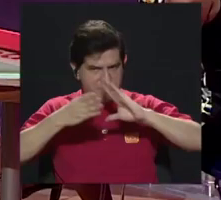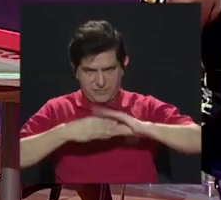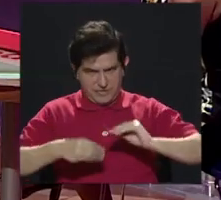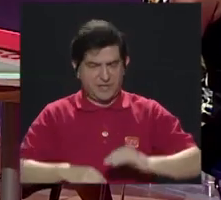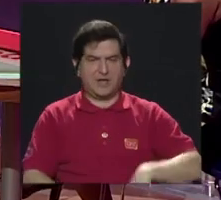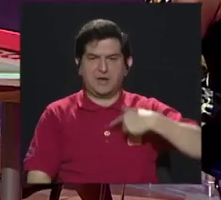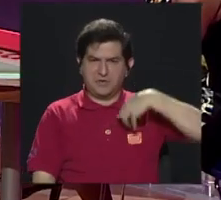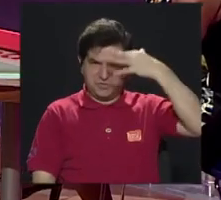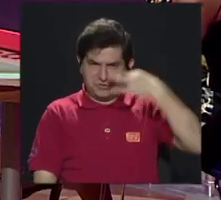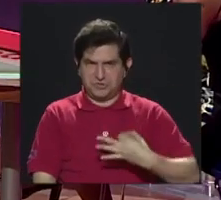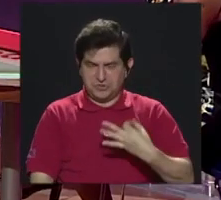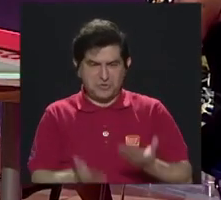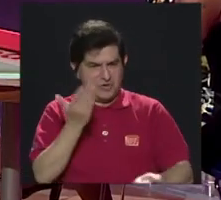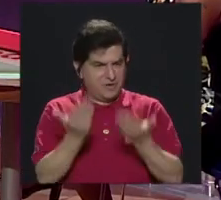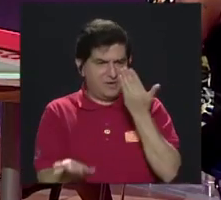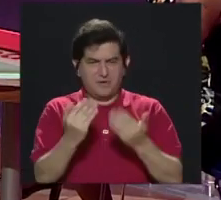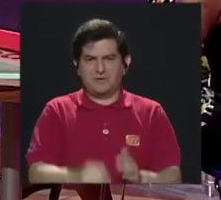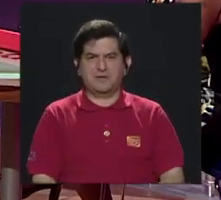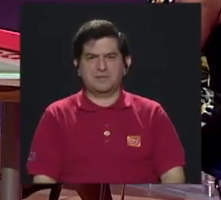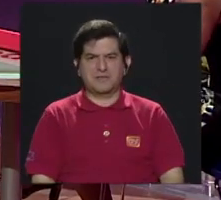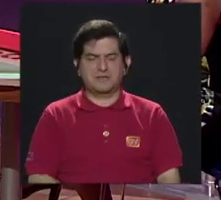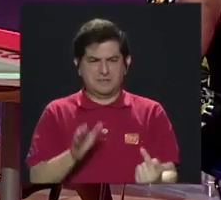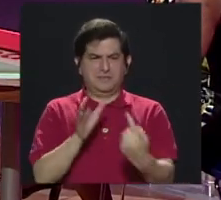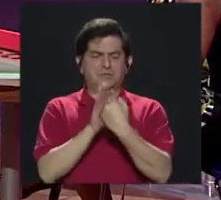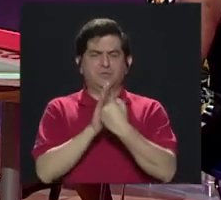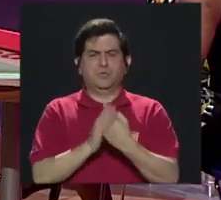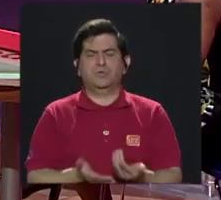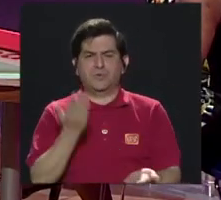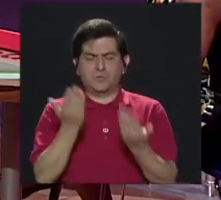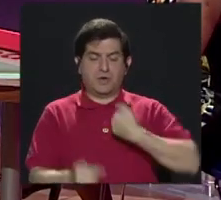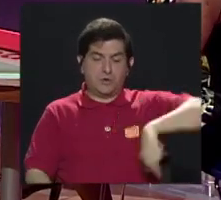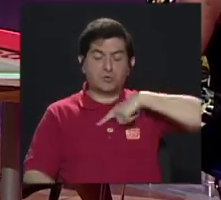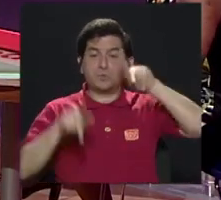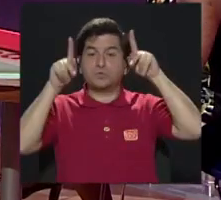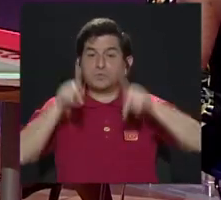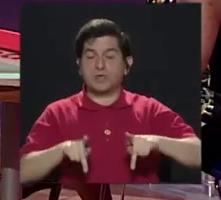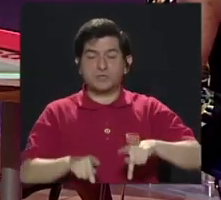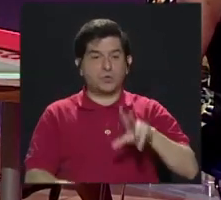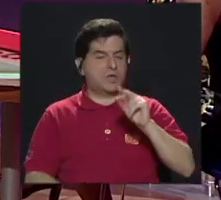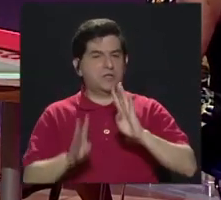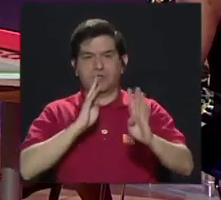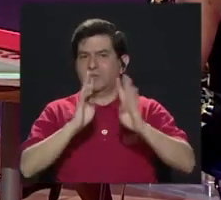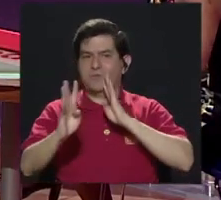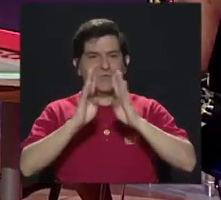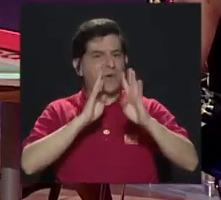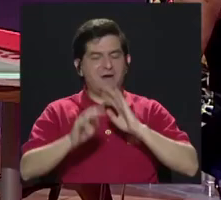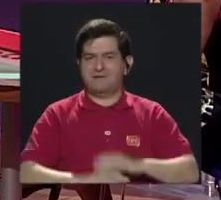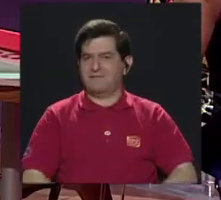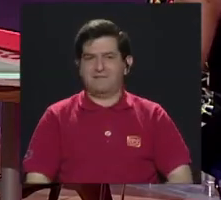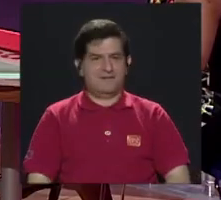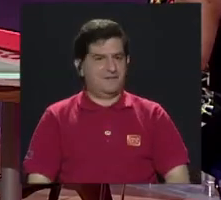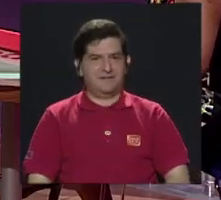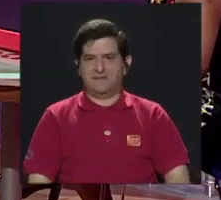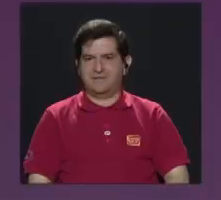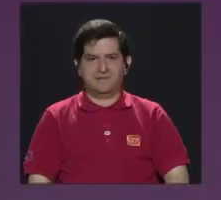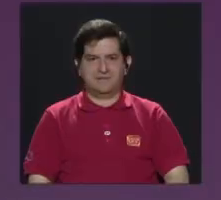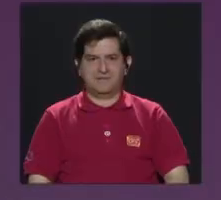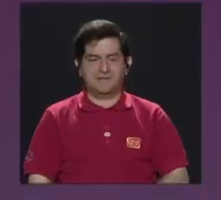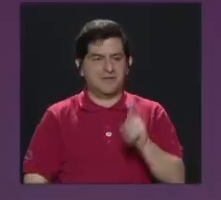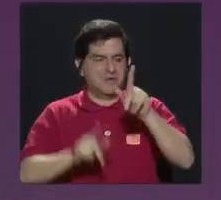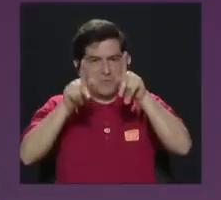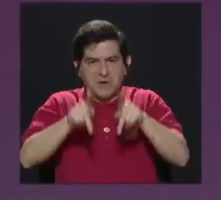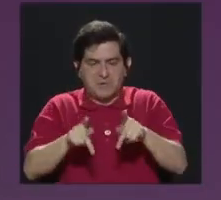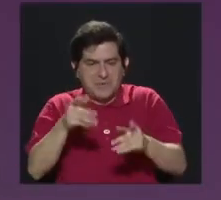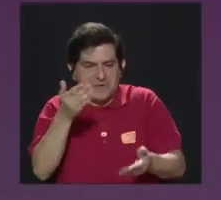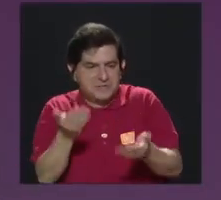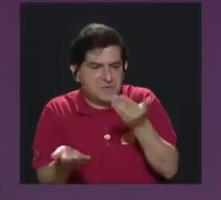pues me parece un poco también insultante que nos estén comparando. Nosotros somos personas, ¿verdad? No estamos hablando de alguien,